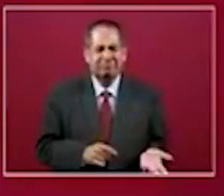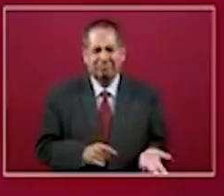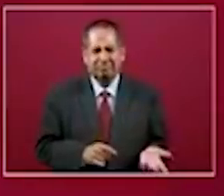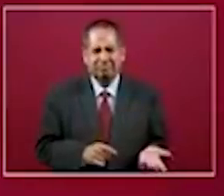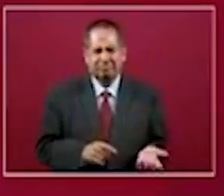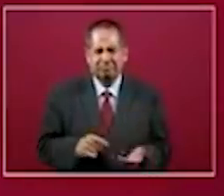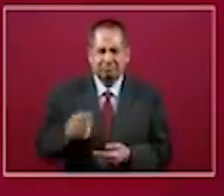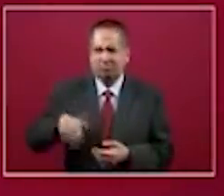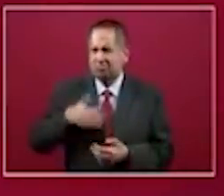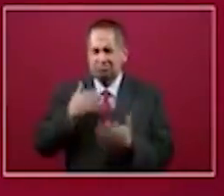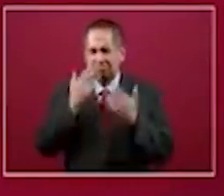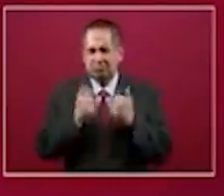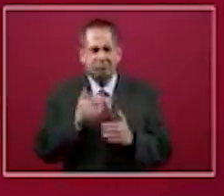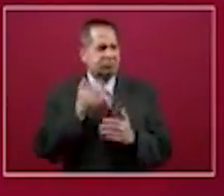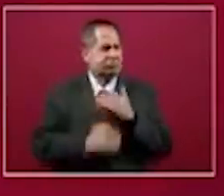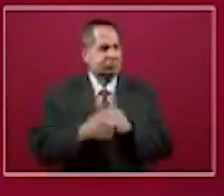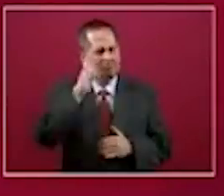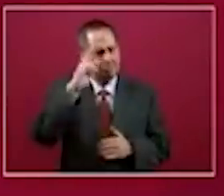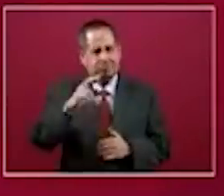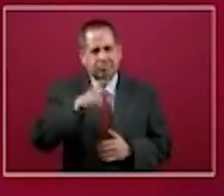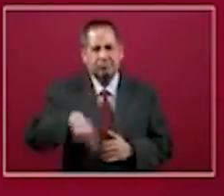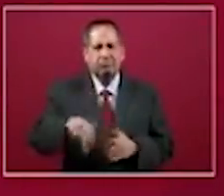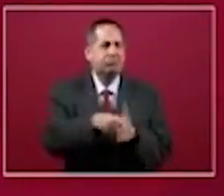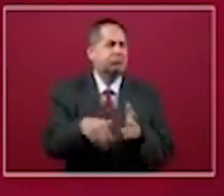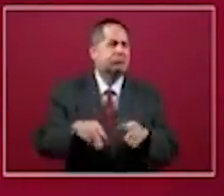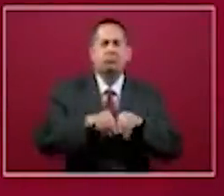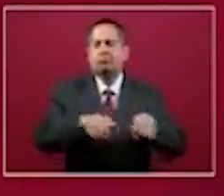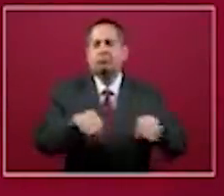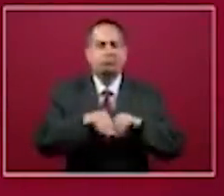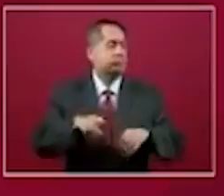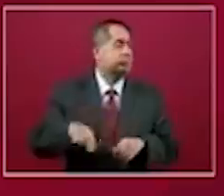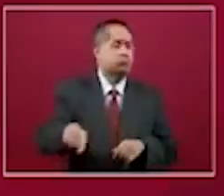a faltarle el respeto a los medios,